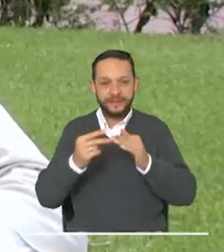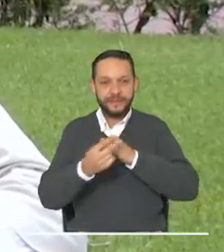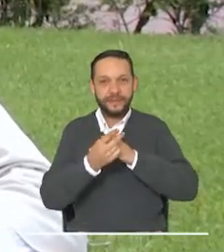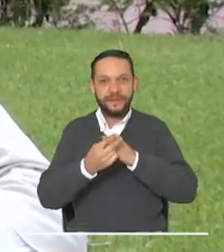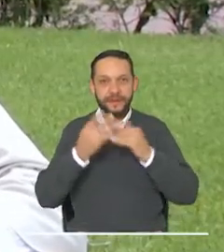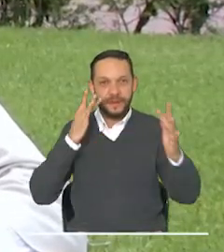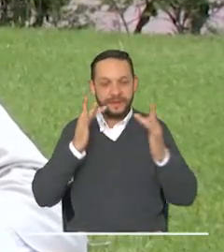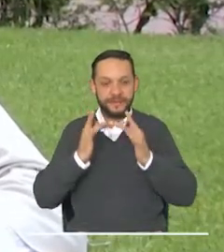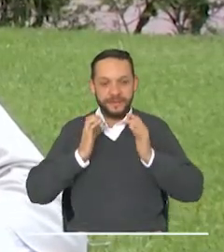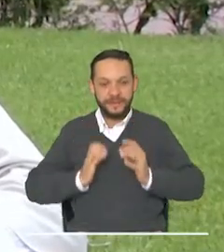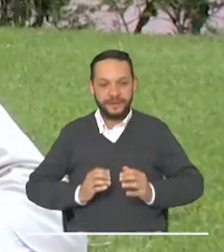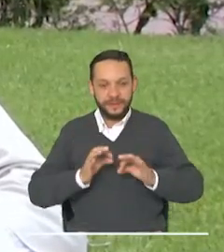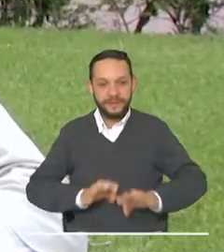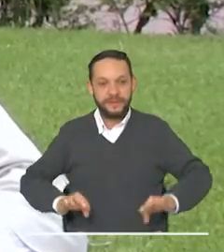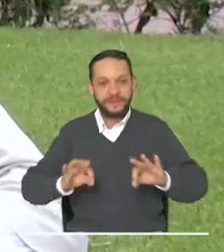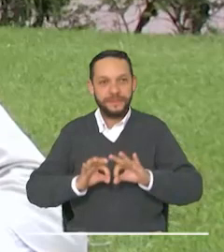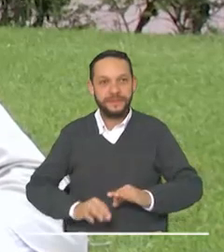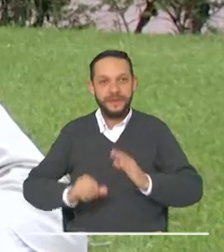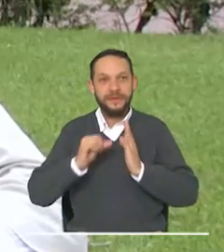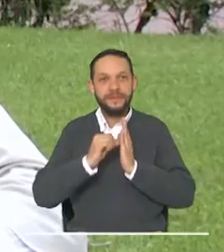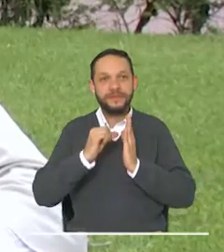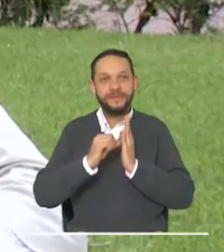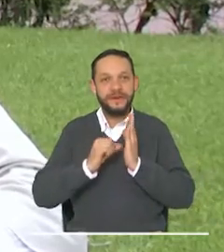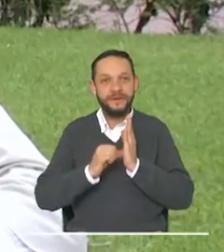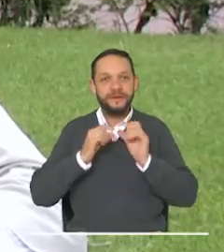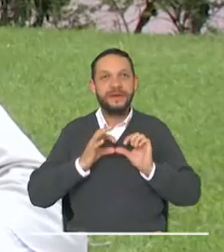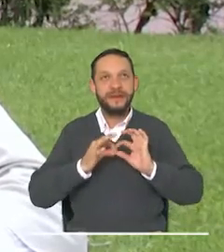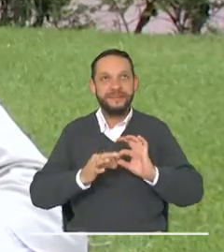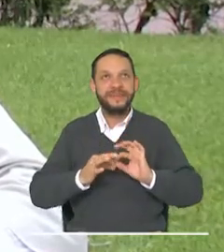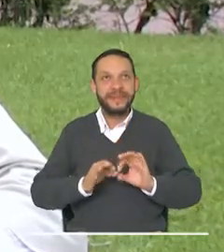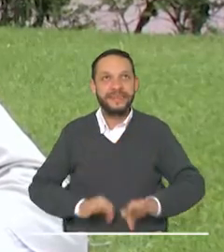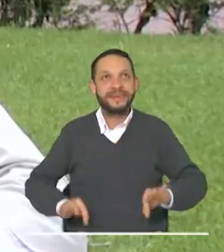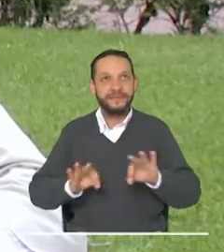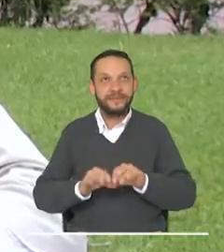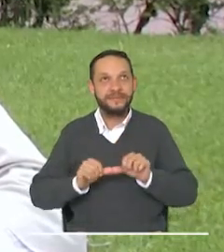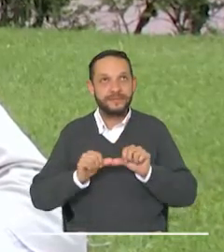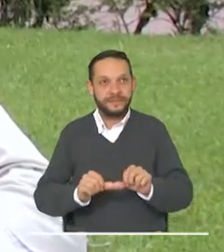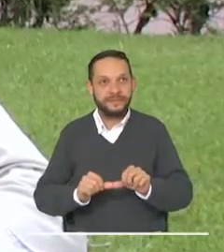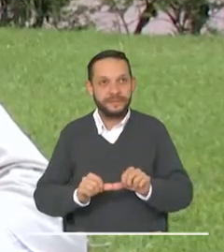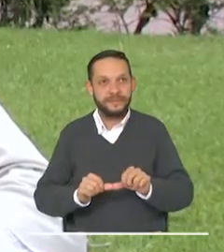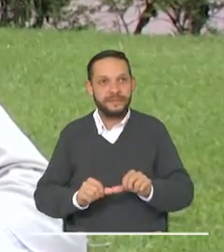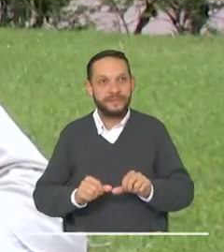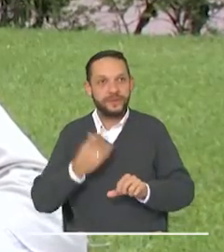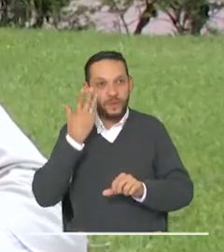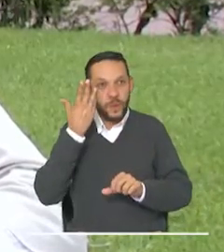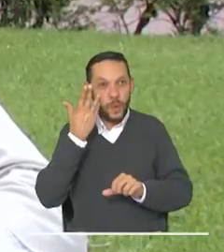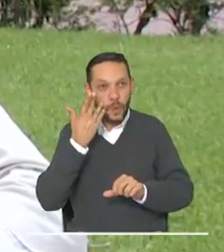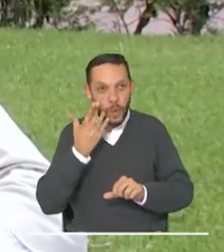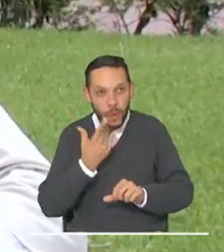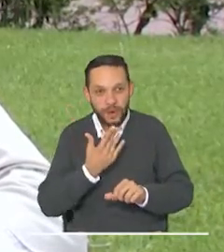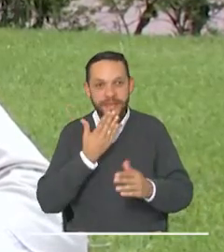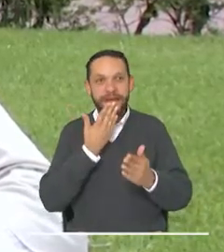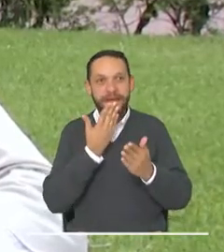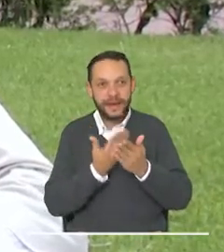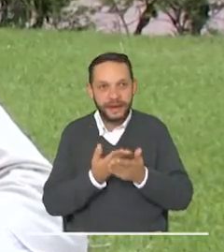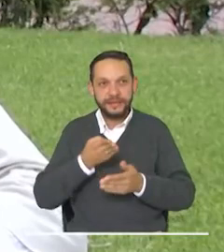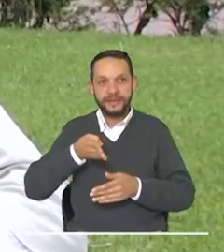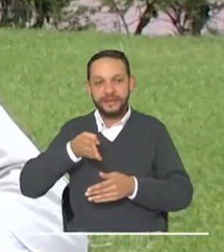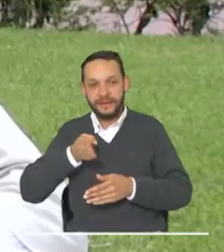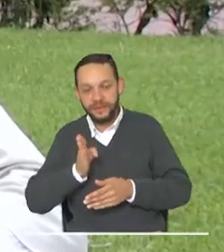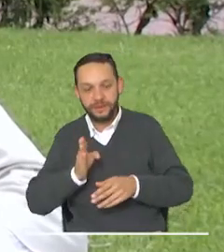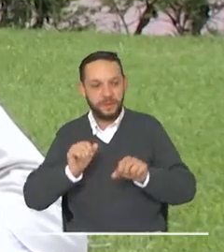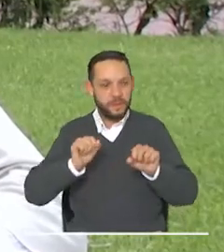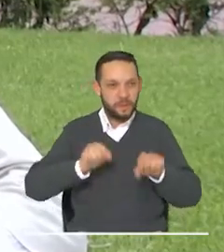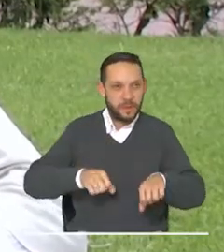una nueva edición de conexión vital un programa de prevención y educación en salud cada día Agradezco al todopoderoso las